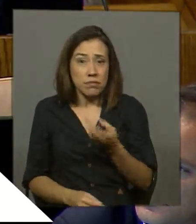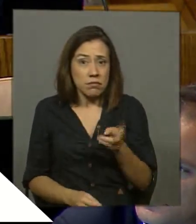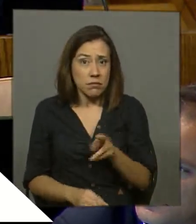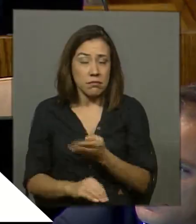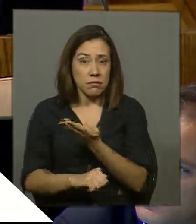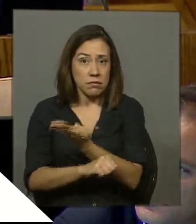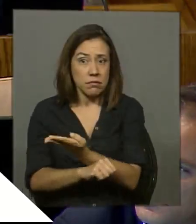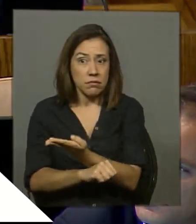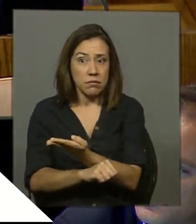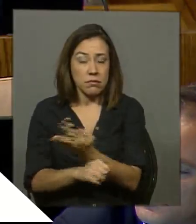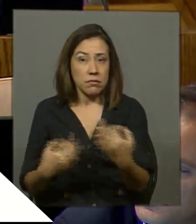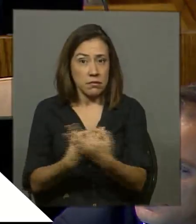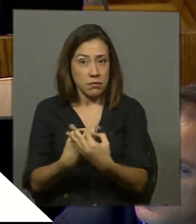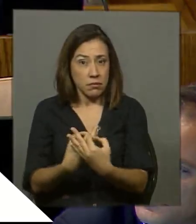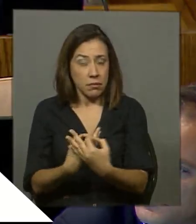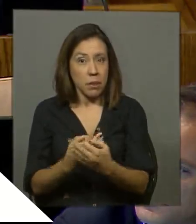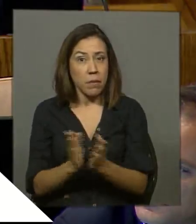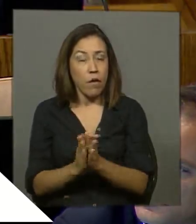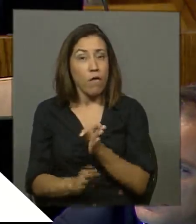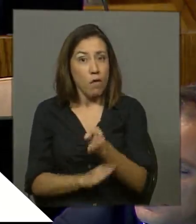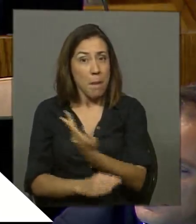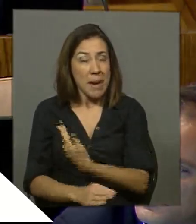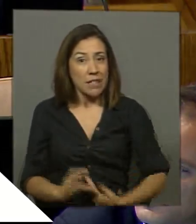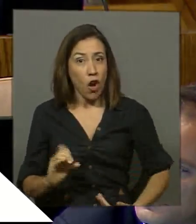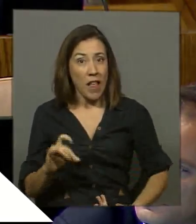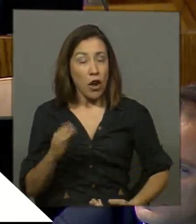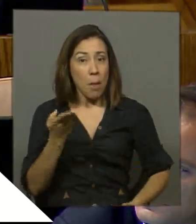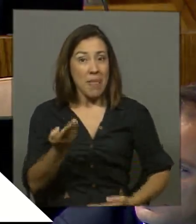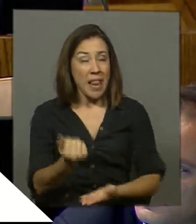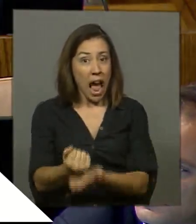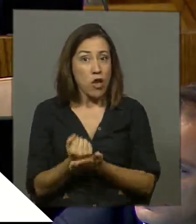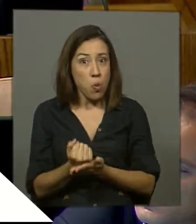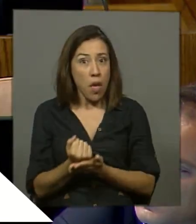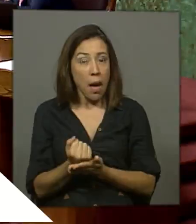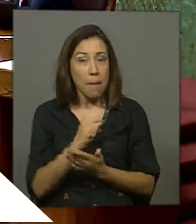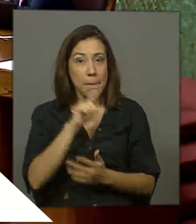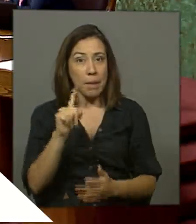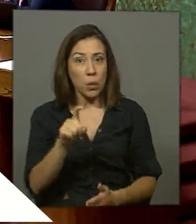solicitud de aclaración tuvo que ir el presidente cel con la moneda a pedir